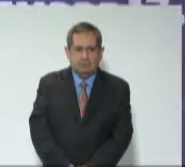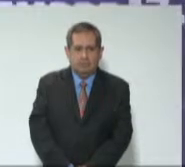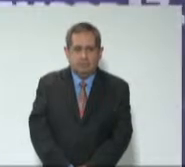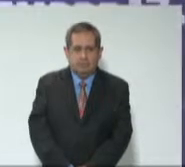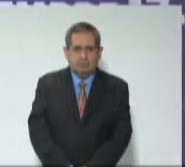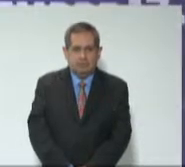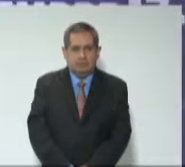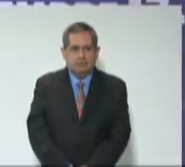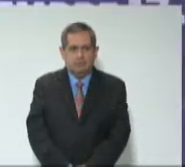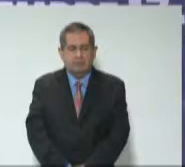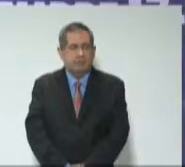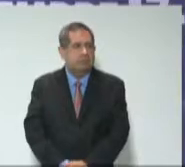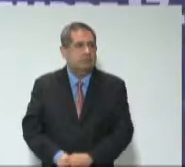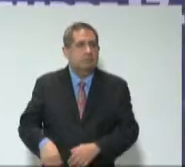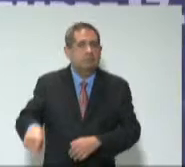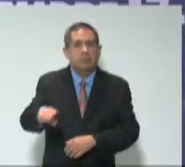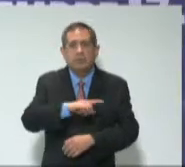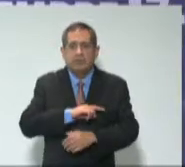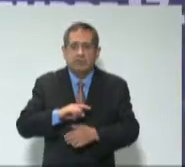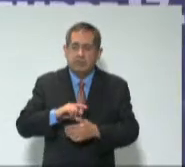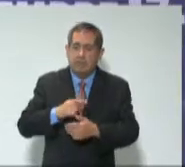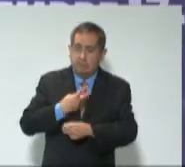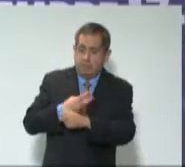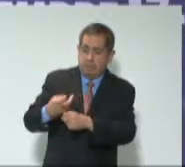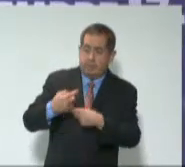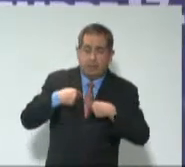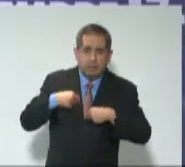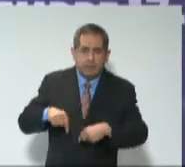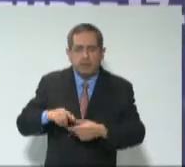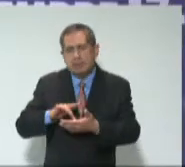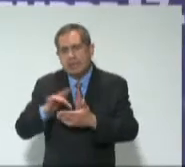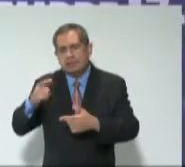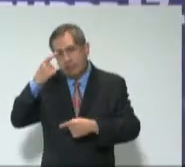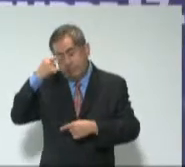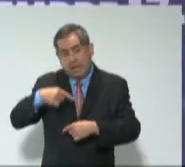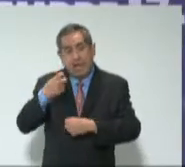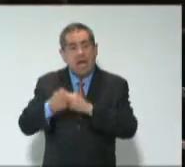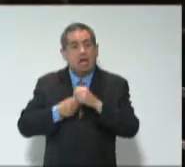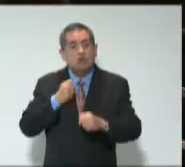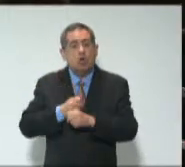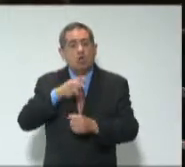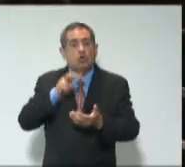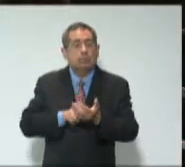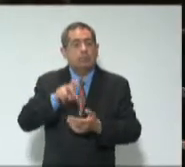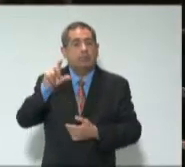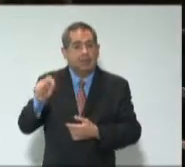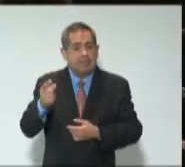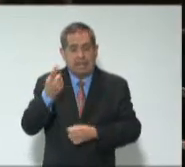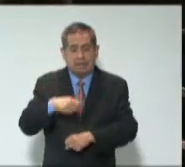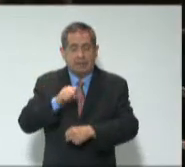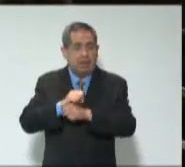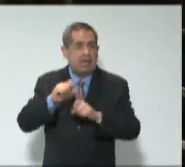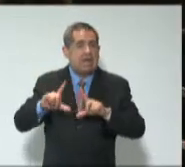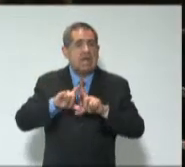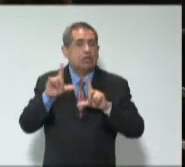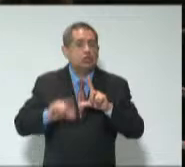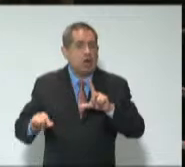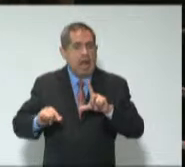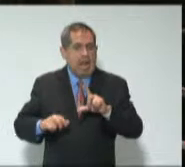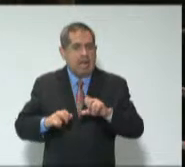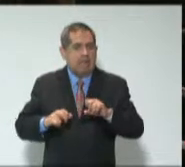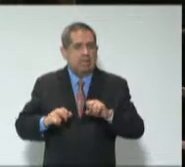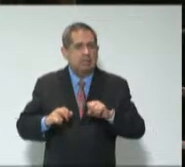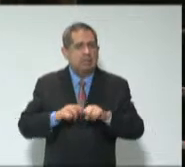agradezco la invitación para participar en la edición 2020 de la semana Nacional de la transparencia